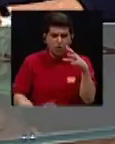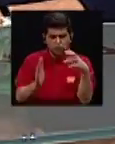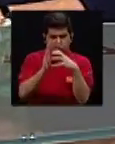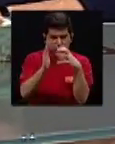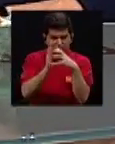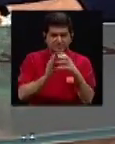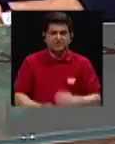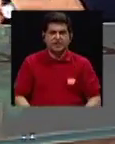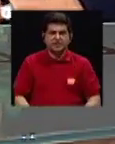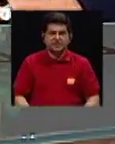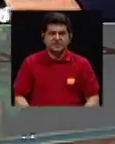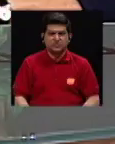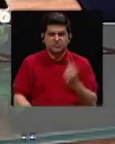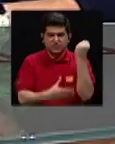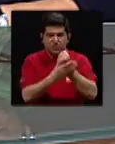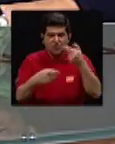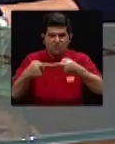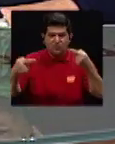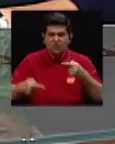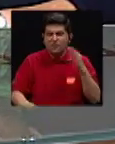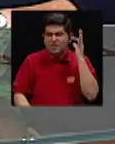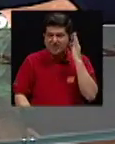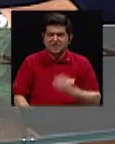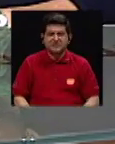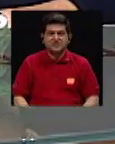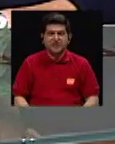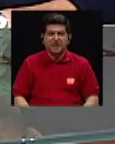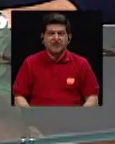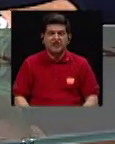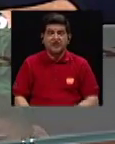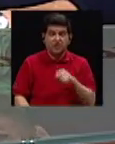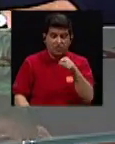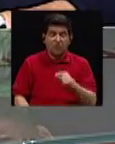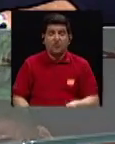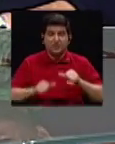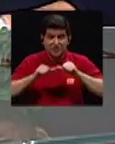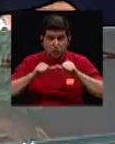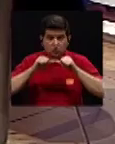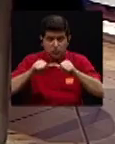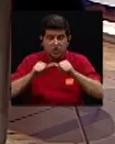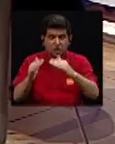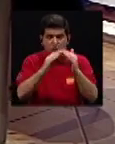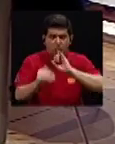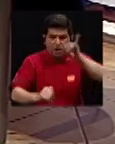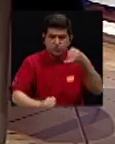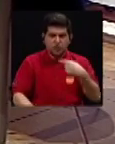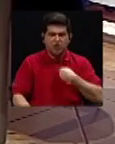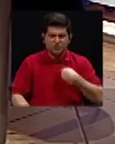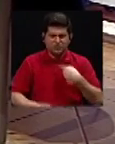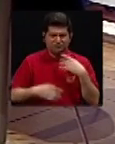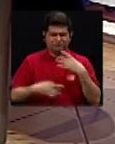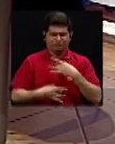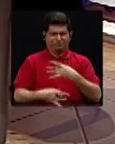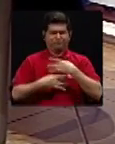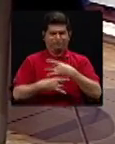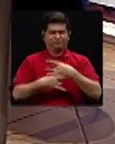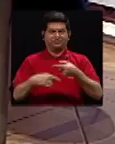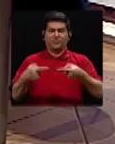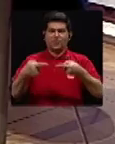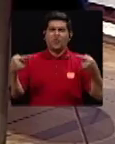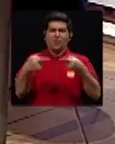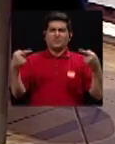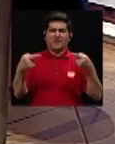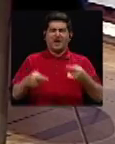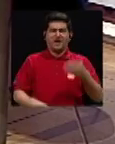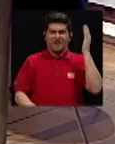este Julia desde tu texto del el feminicidio este sexual serial en Ciudad Juárez a mí me llamó mucho la